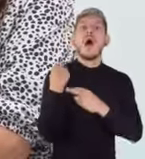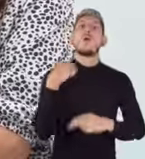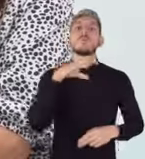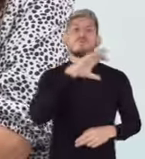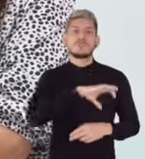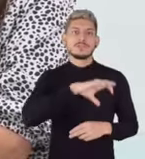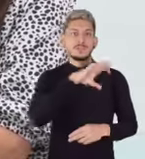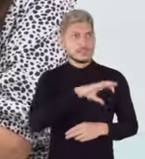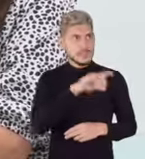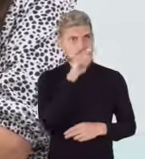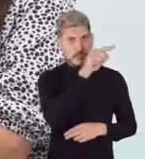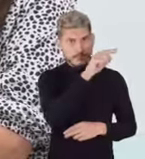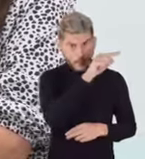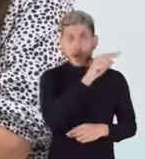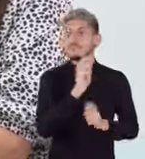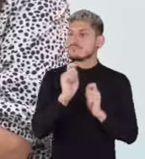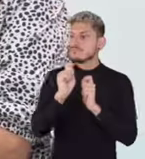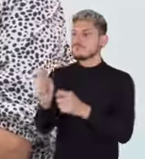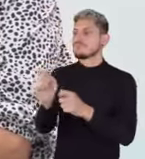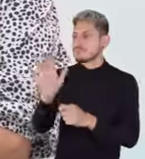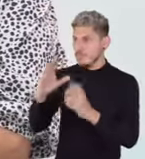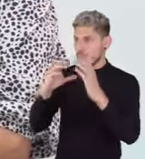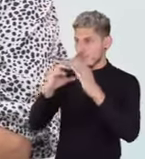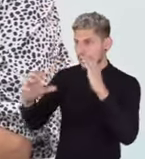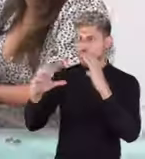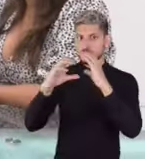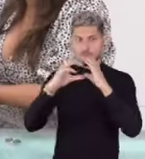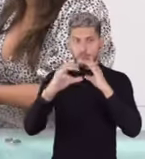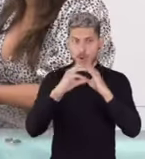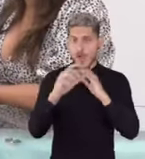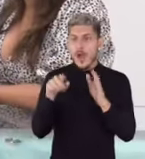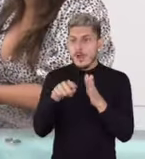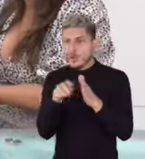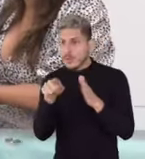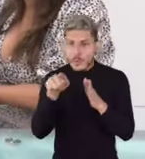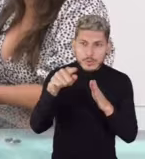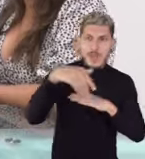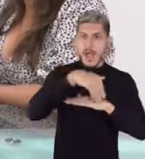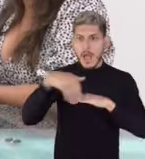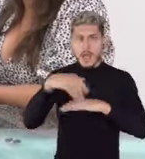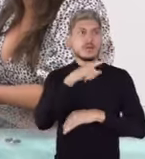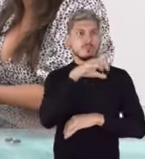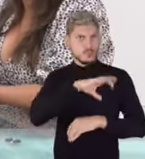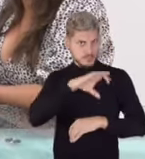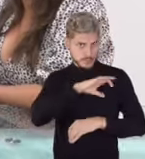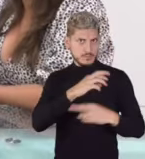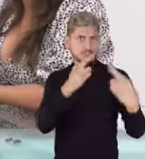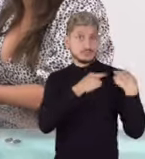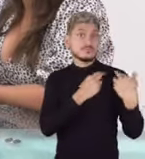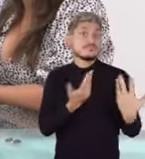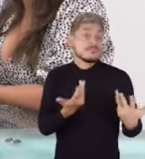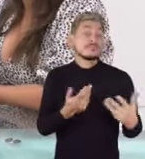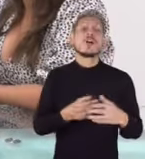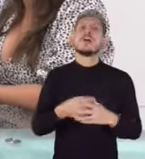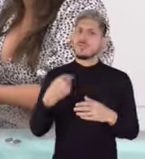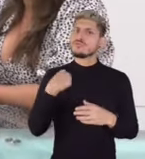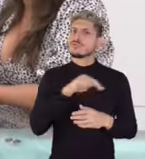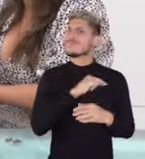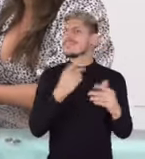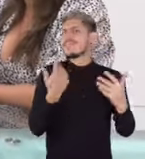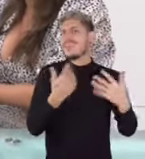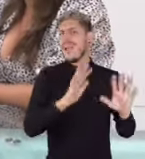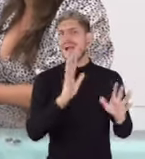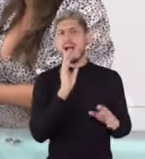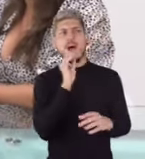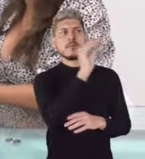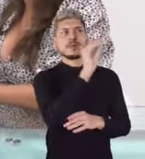rutas y las frecuencias a cada una de estas operadoras, ¿no? Efectivamente, mira, hay algunas cosas que nosotros hemos puesto en conocimiento y es importante que la